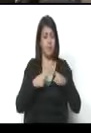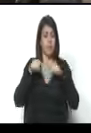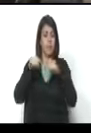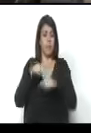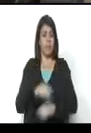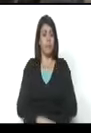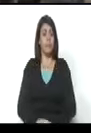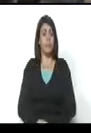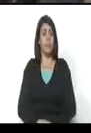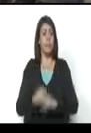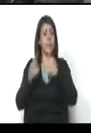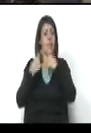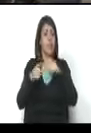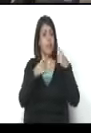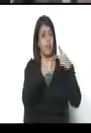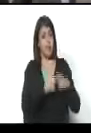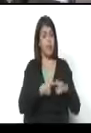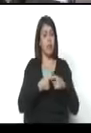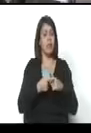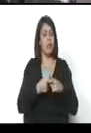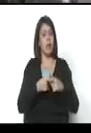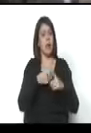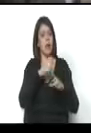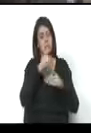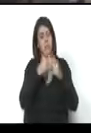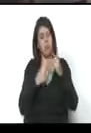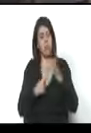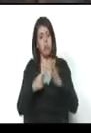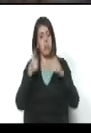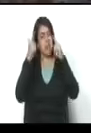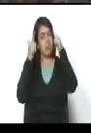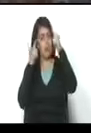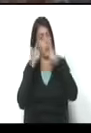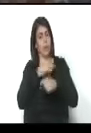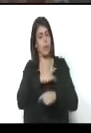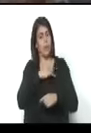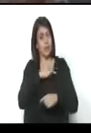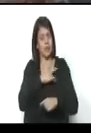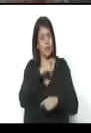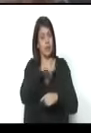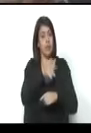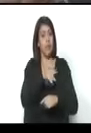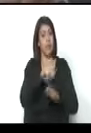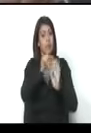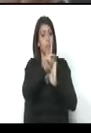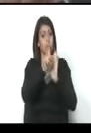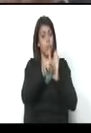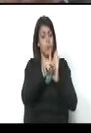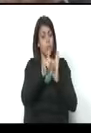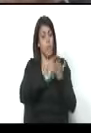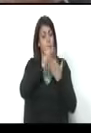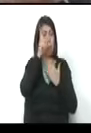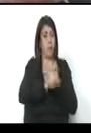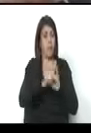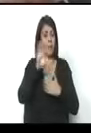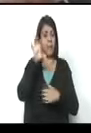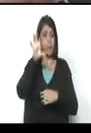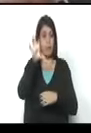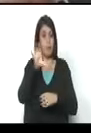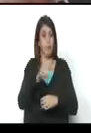plena diversidad de especie. Chávez fue tan sensible que en su programa, en su plan de la